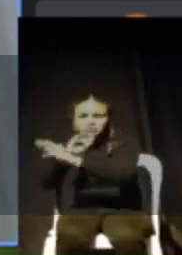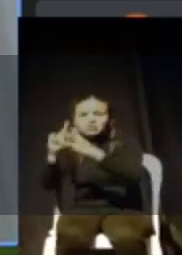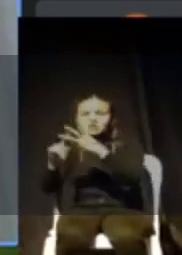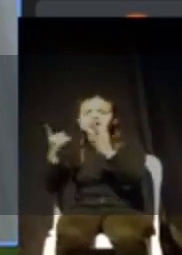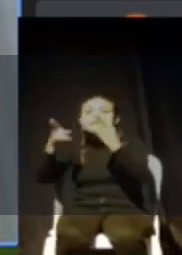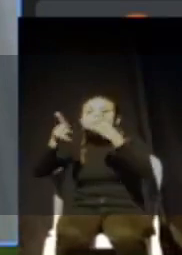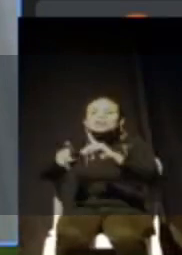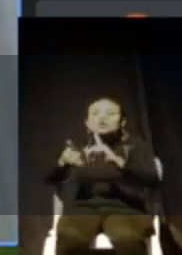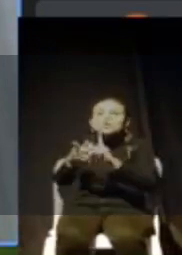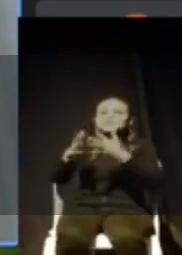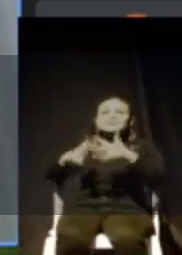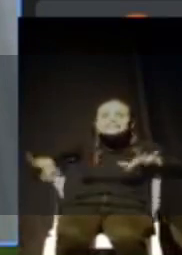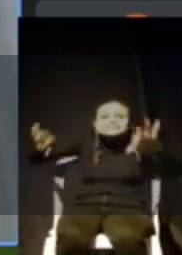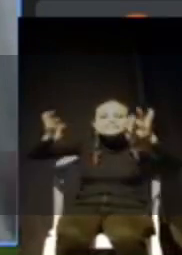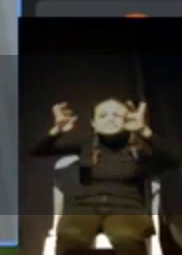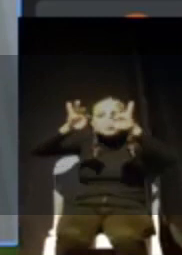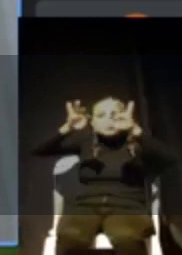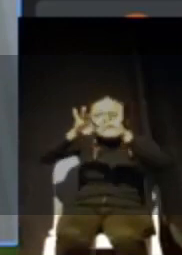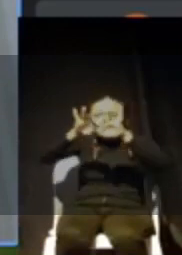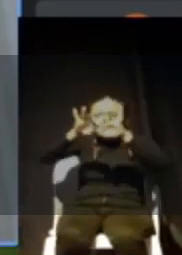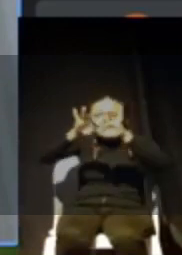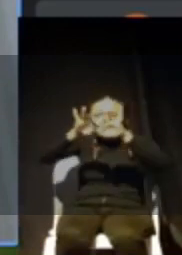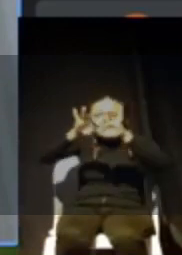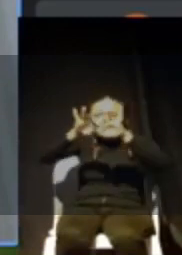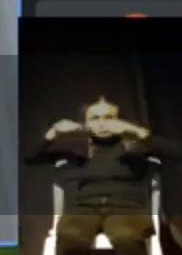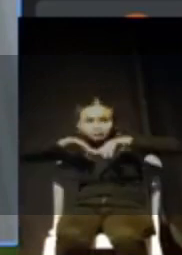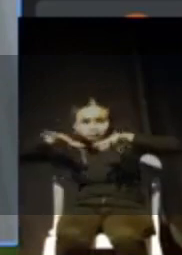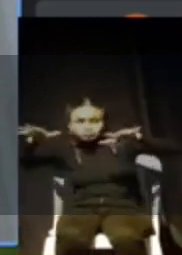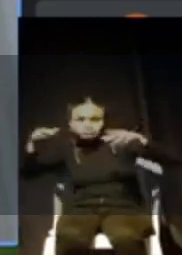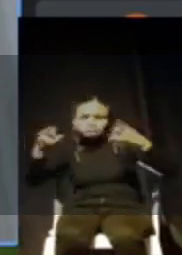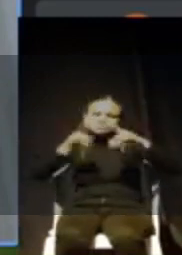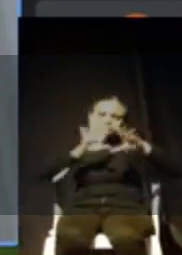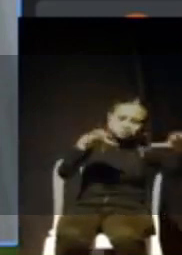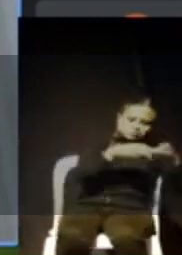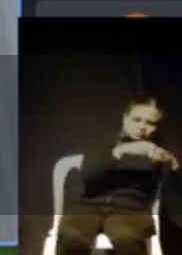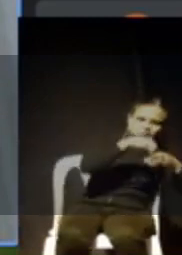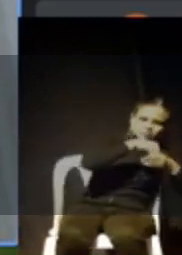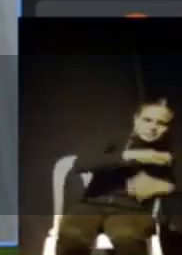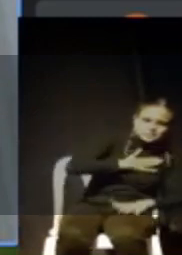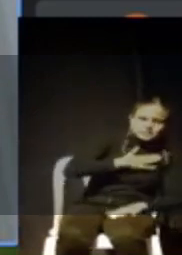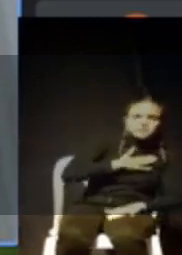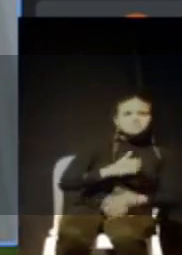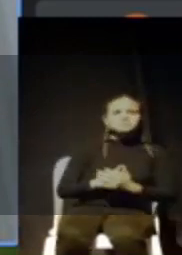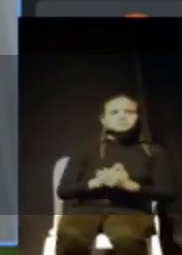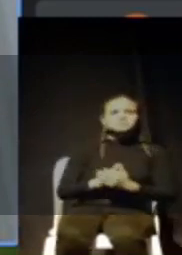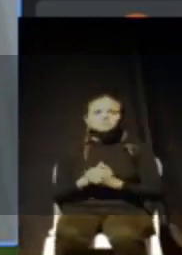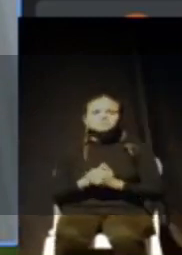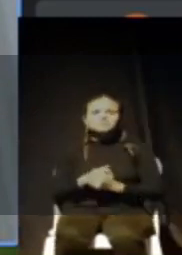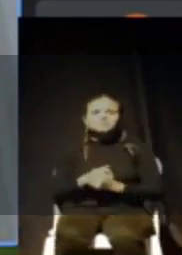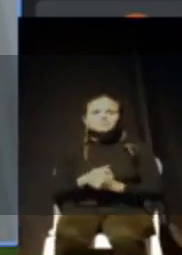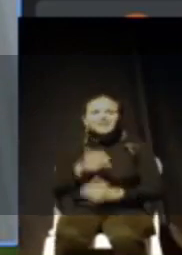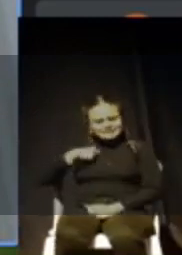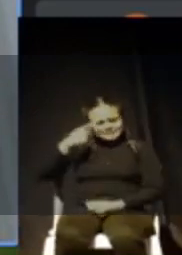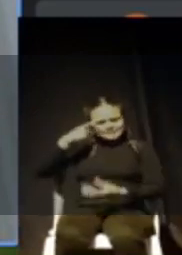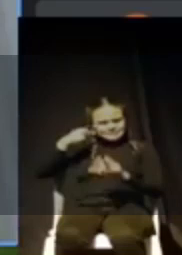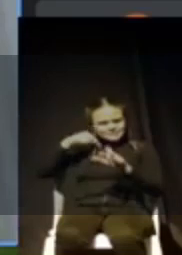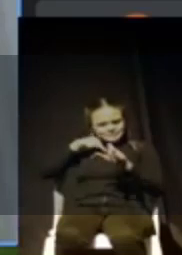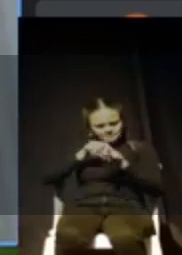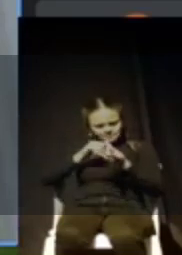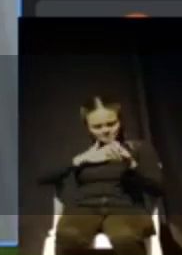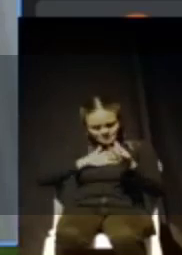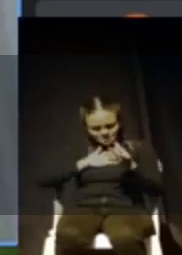privadas. La primera idea, digamos, que tomamos nos lleva a una perspectiva de enaltecimiento hacia